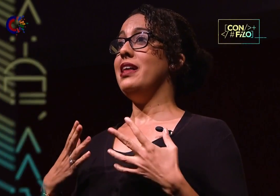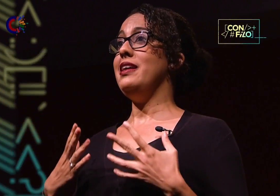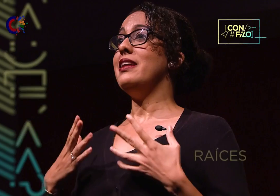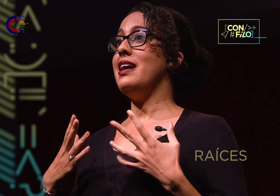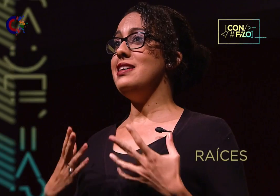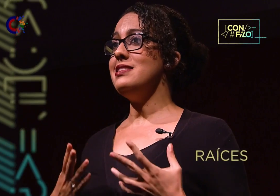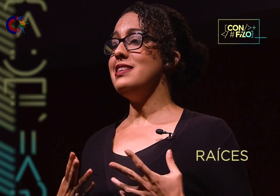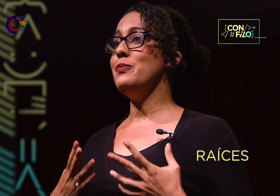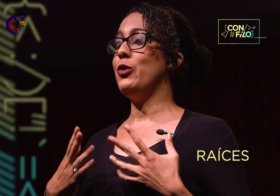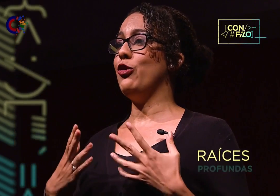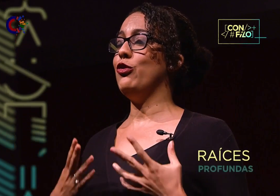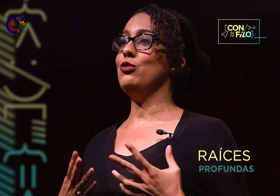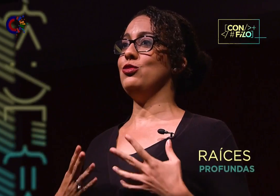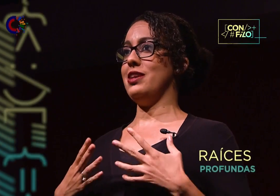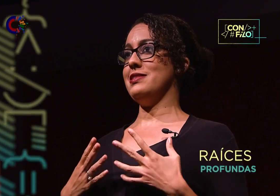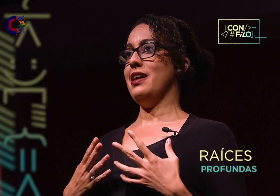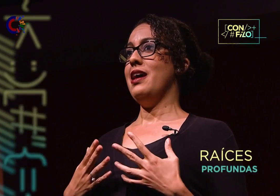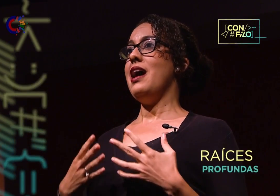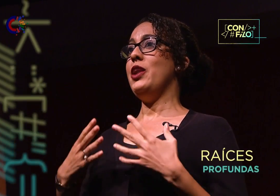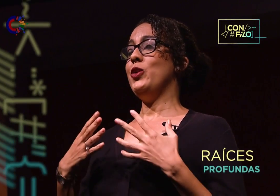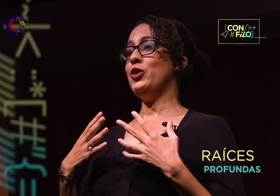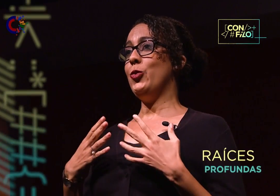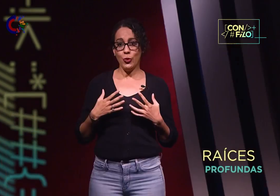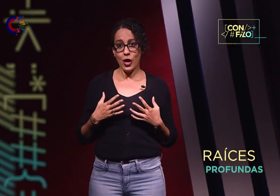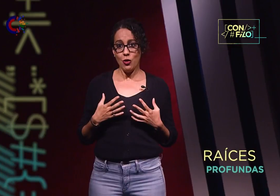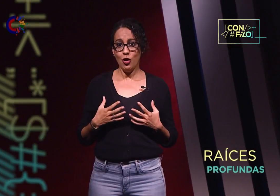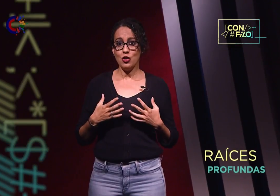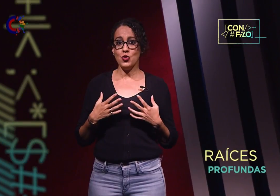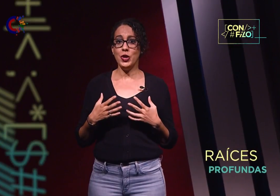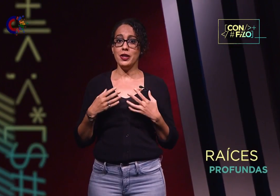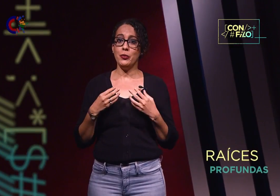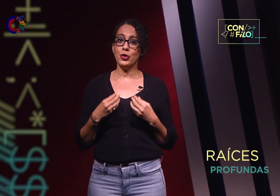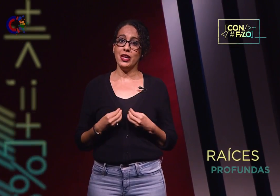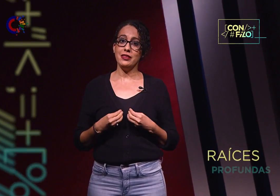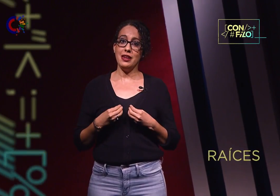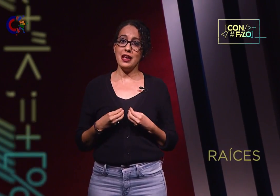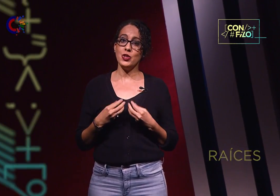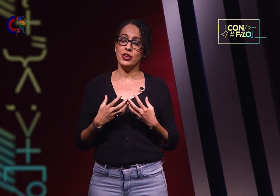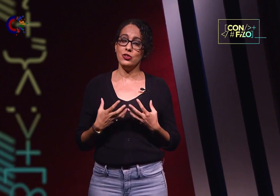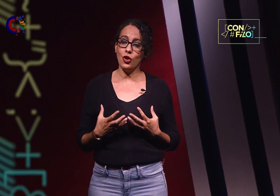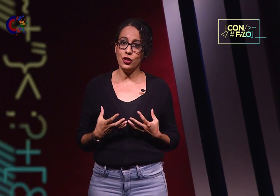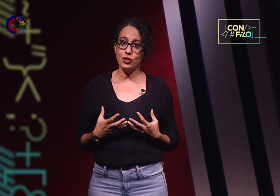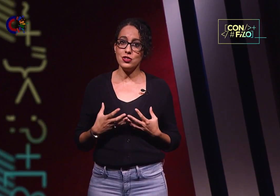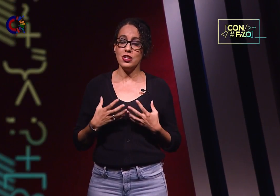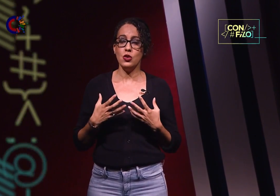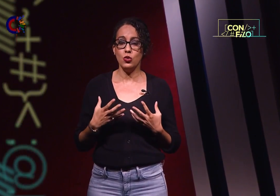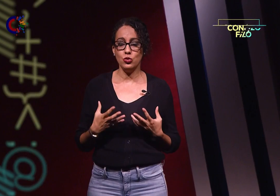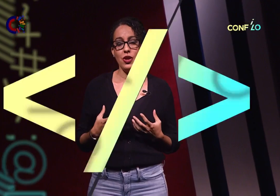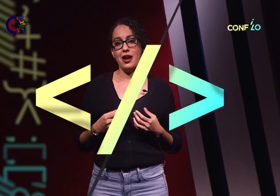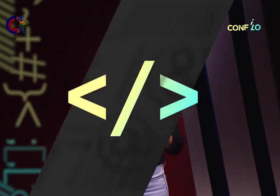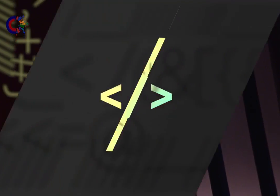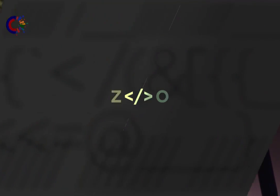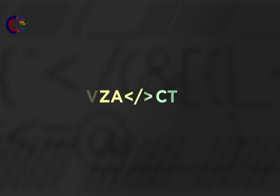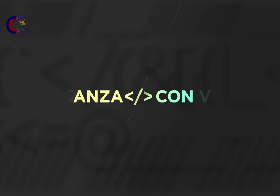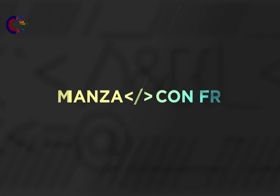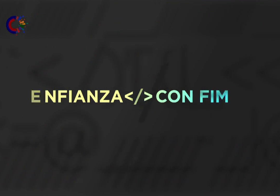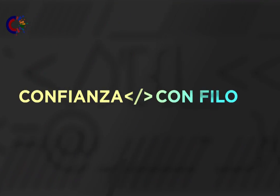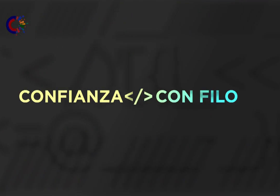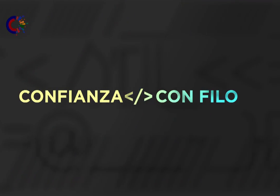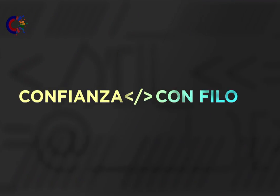Una amistad que tiene raíces profundas. A nuestros pueblos los unen importantes lazos históricos y